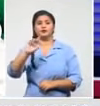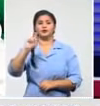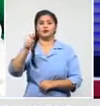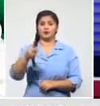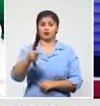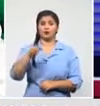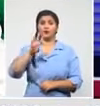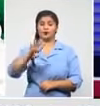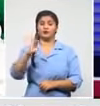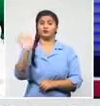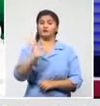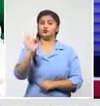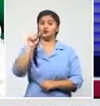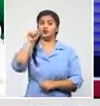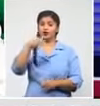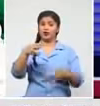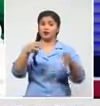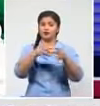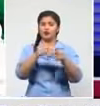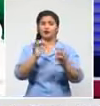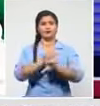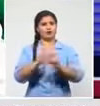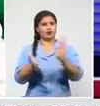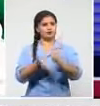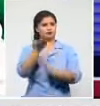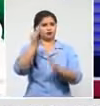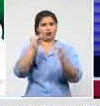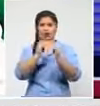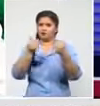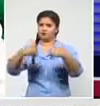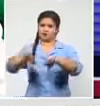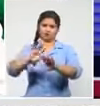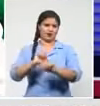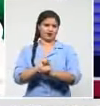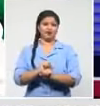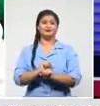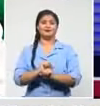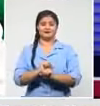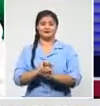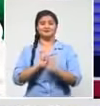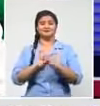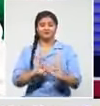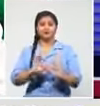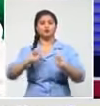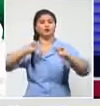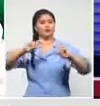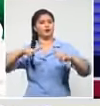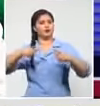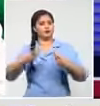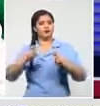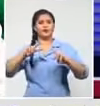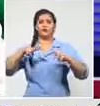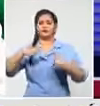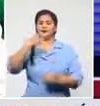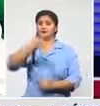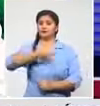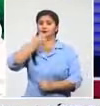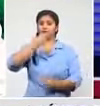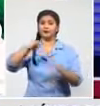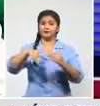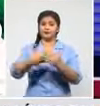94,4%, pues se encuentran de alta. Y siempre decirlo, y más hoy en el Día Mundial del